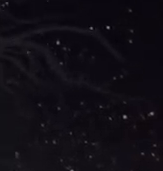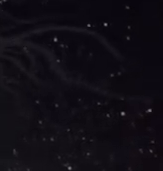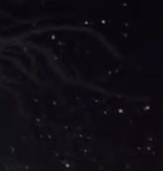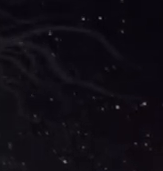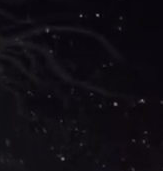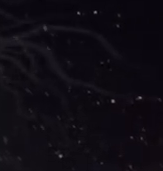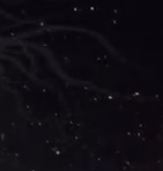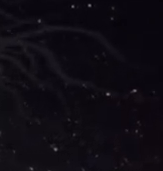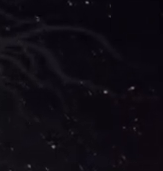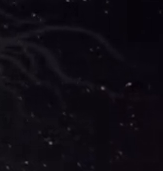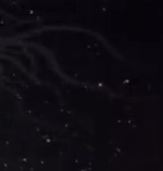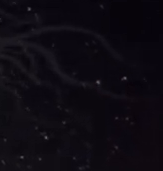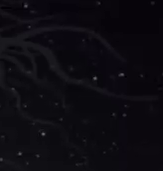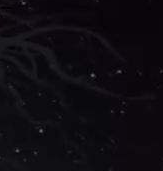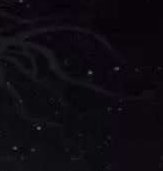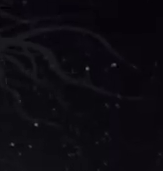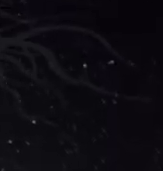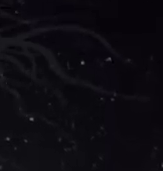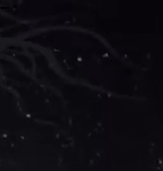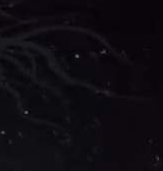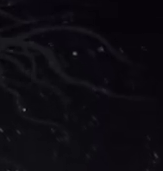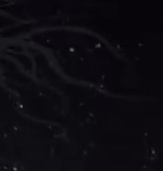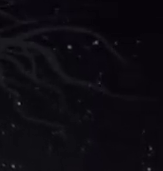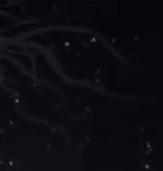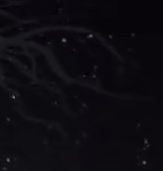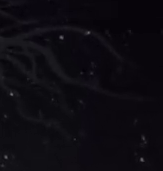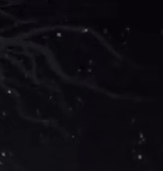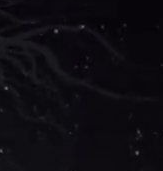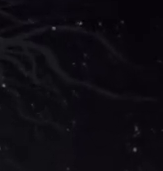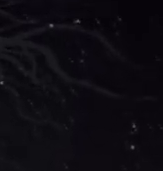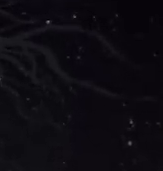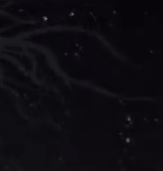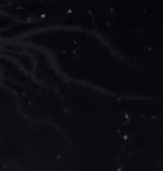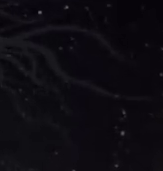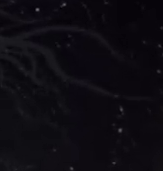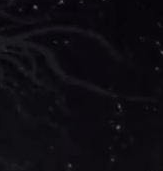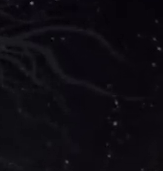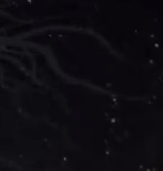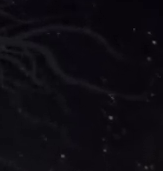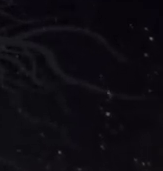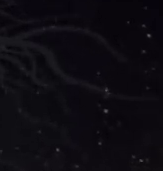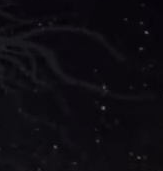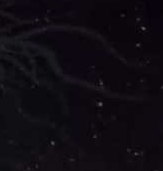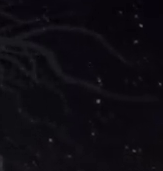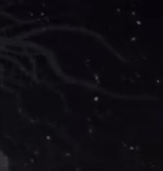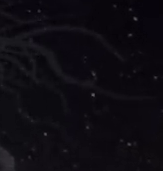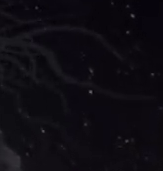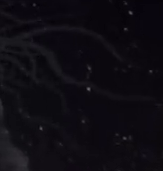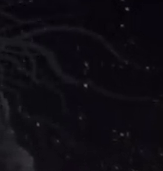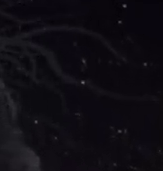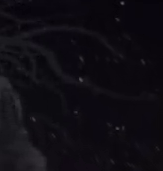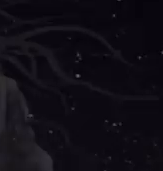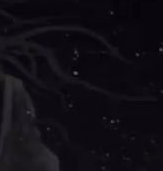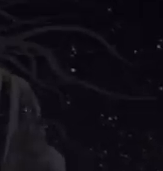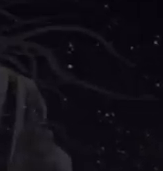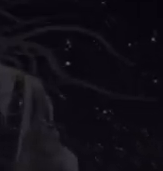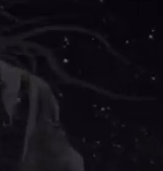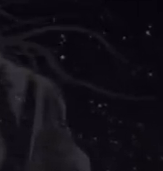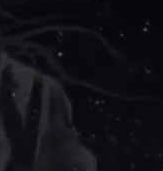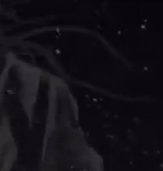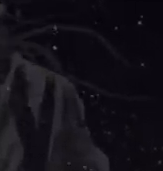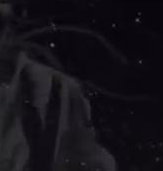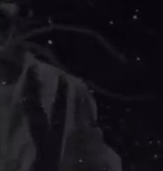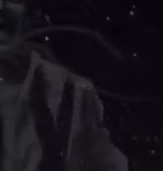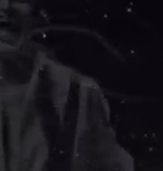críticamente, sé tú mismo, conócete de verdad quién eres y sé empático. Que tengas un excelente día. Nos vemos más al rato.